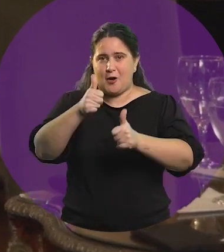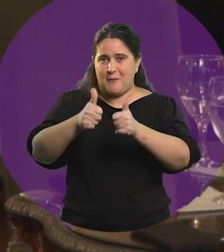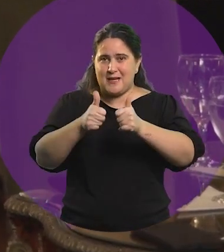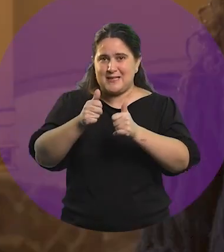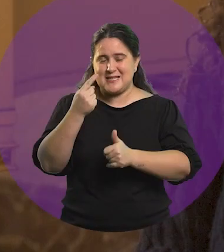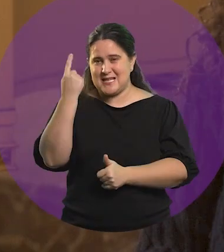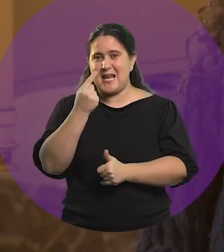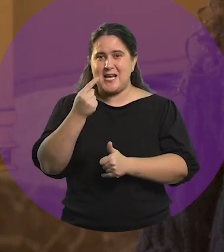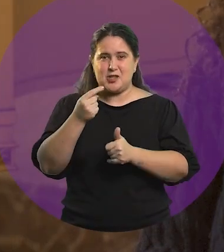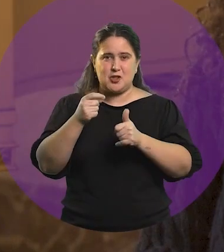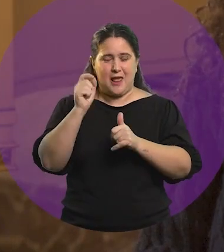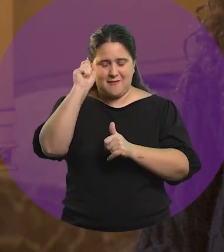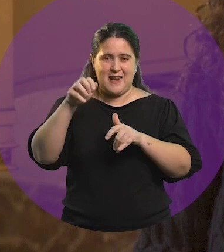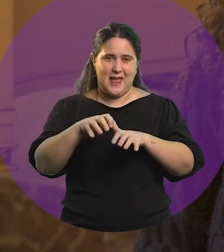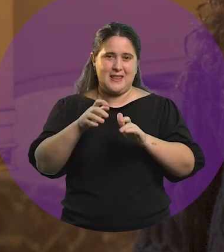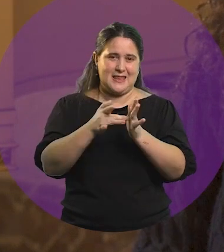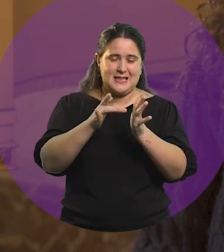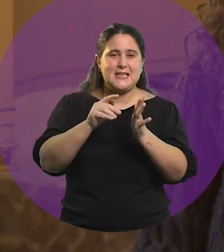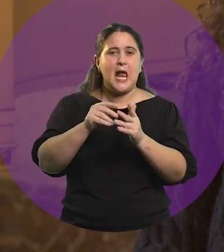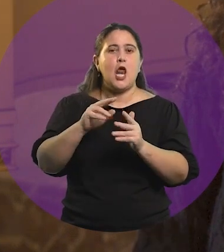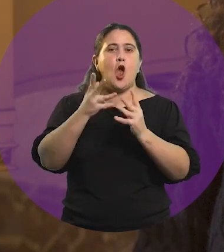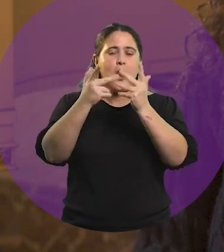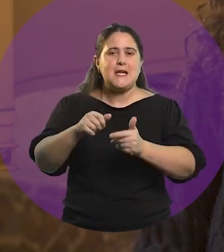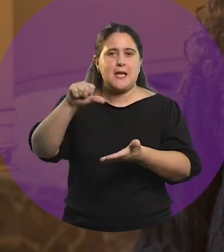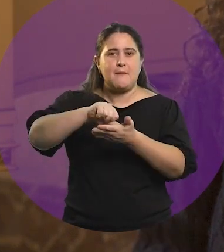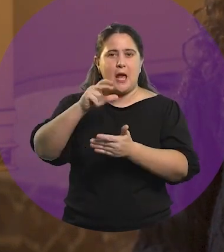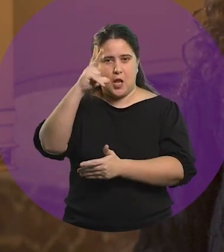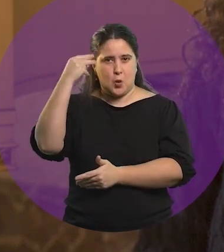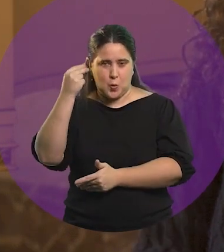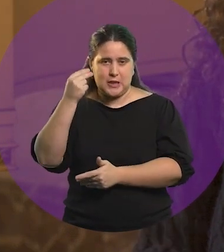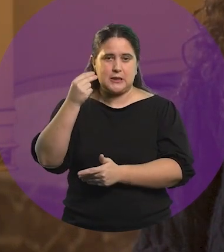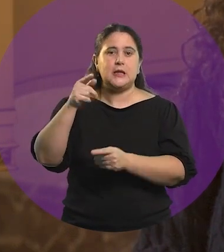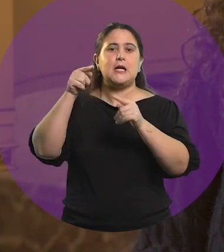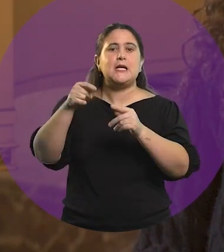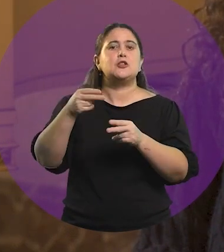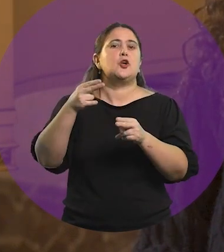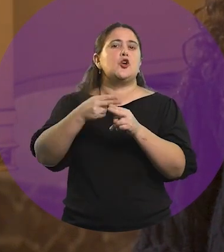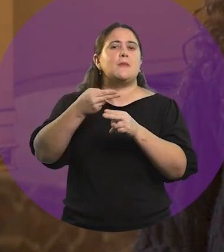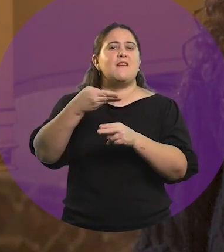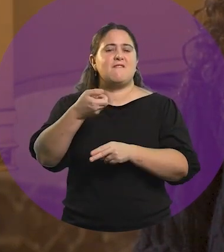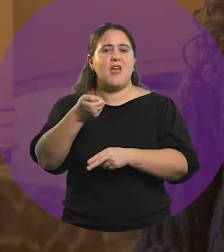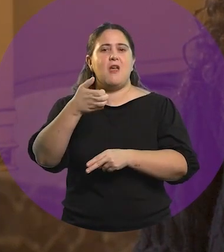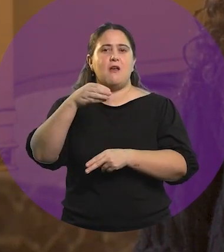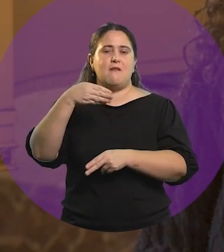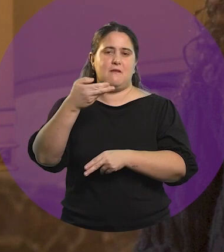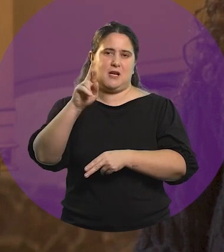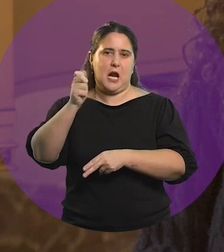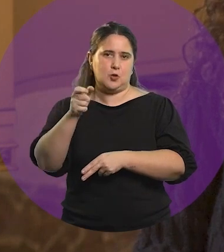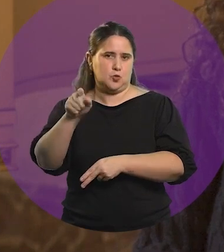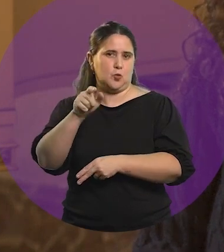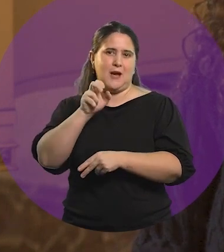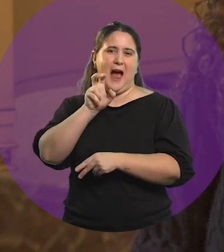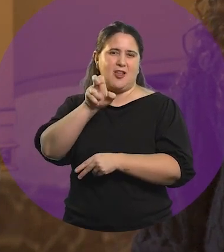competencia internacional de habilidades digitales, que es organizada por Lituania y se llama el Desafío Bebras. Bebras quiere decir castor en lituano,